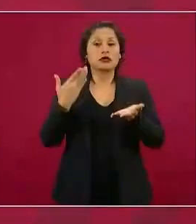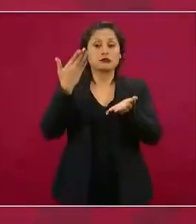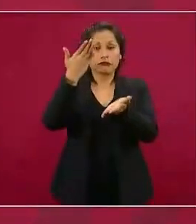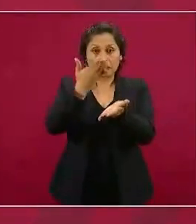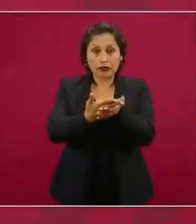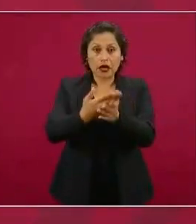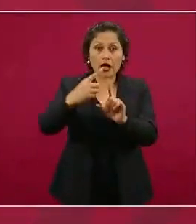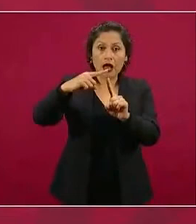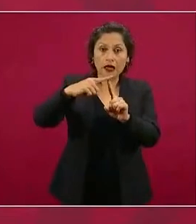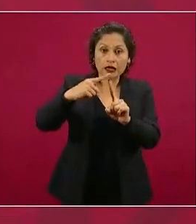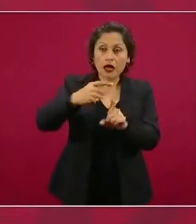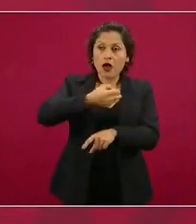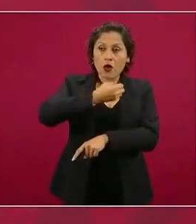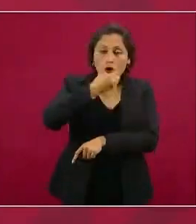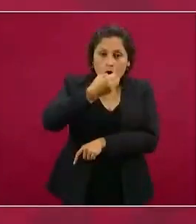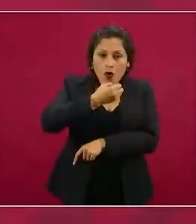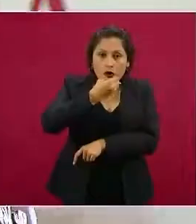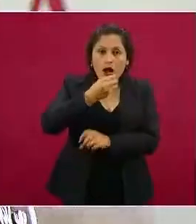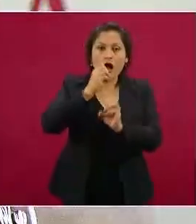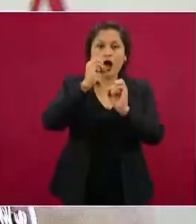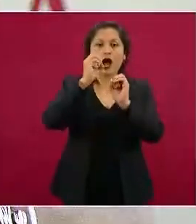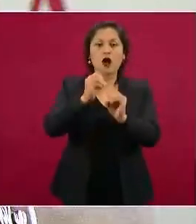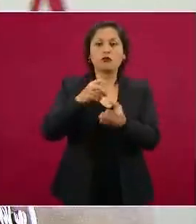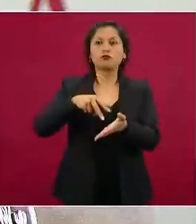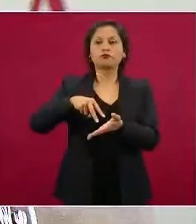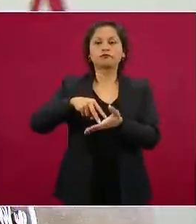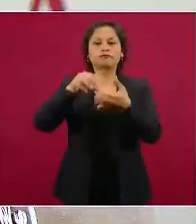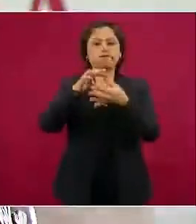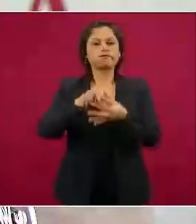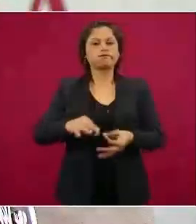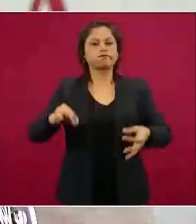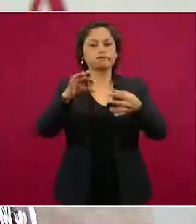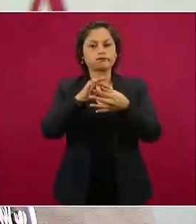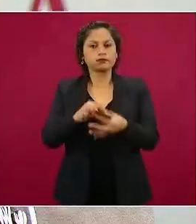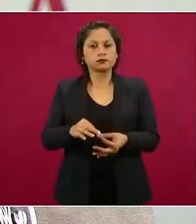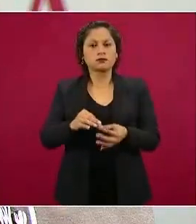las prédicas, se puedan llevar a cabo también